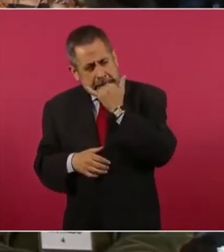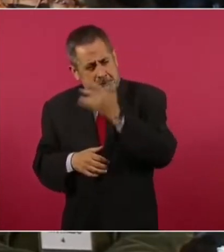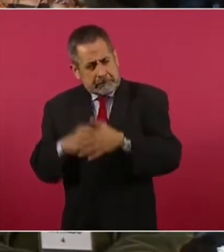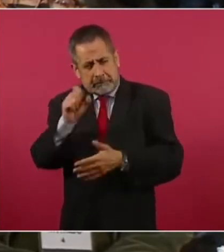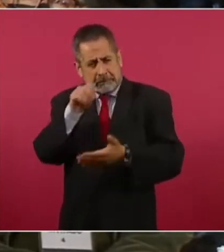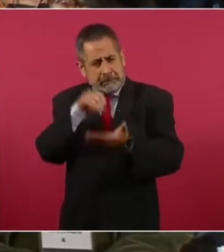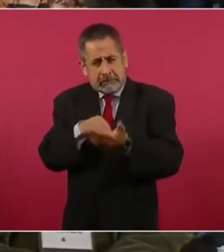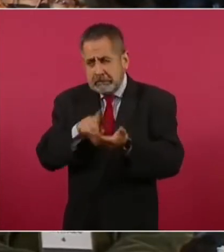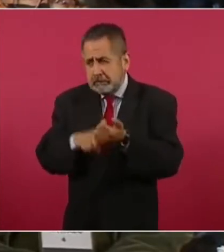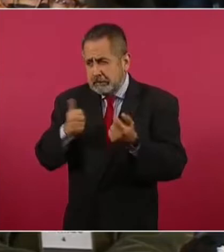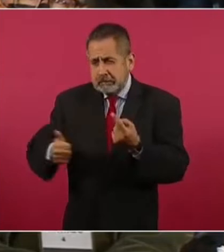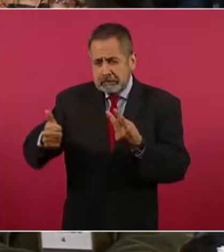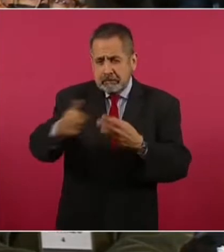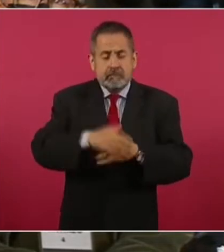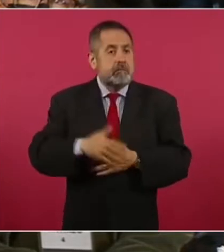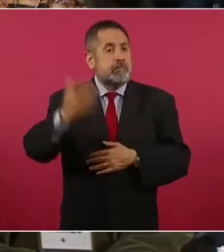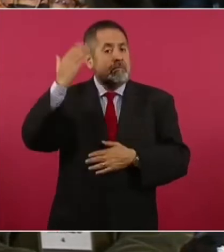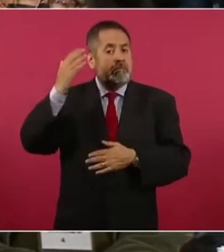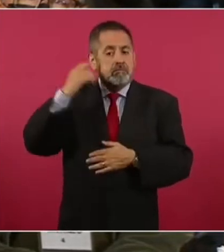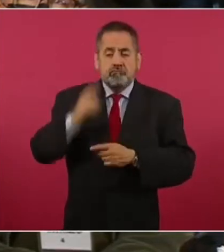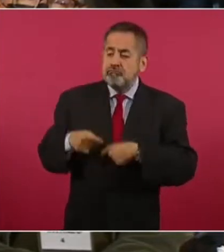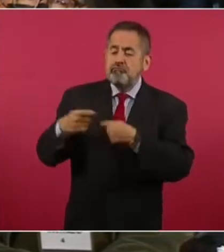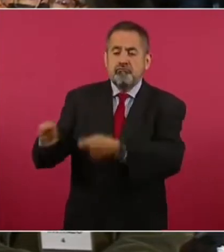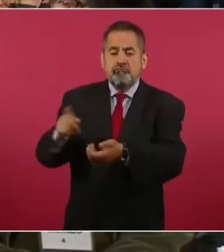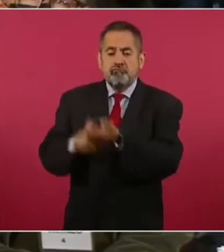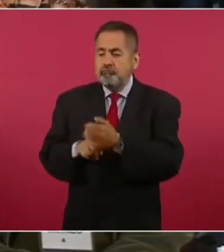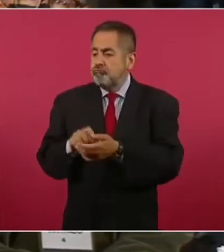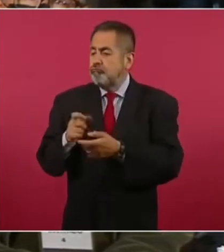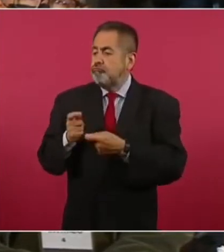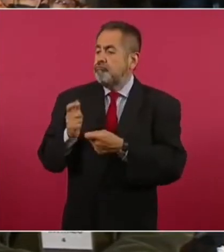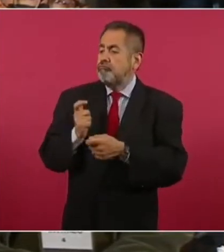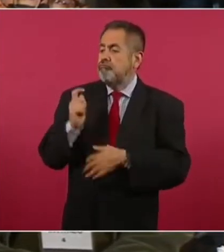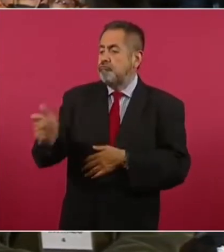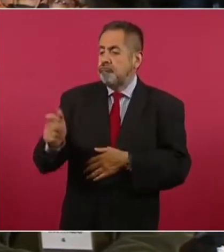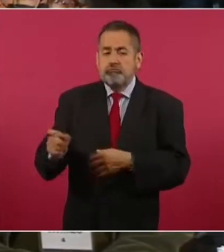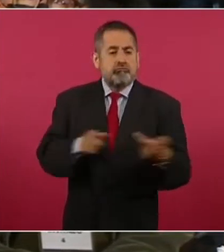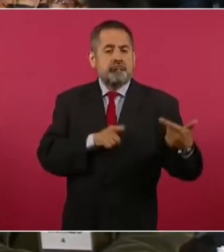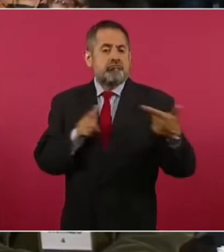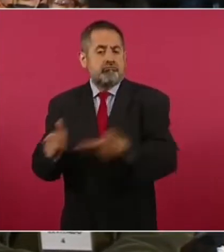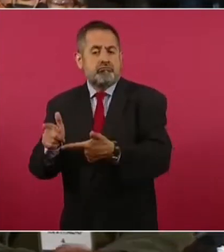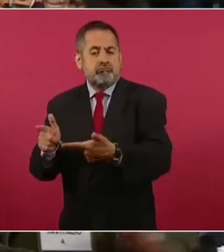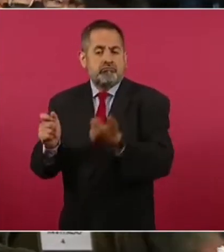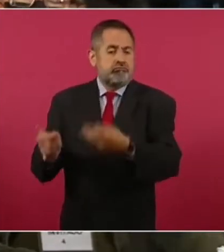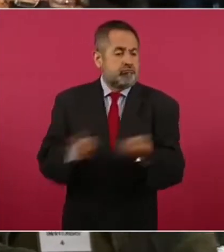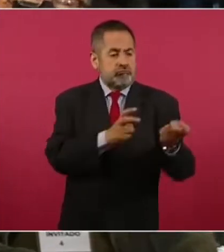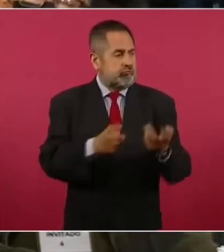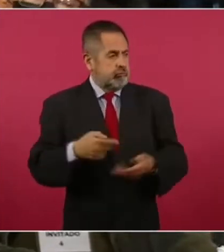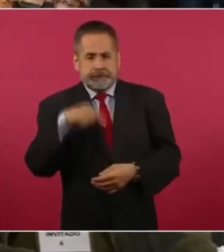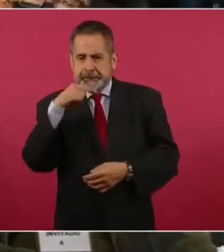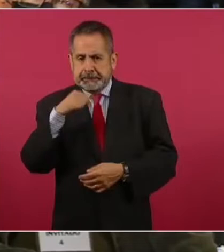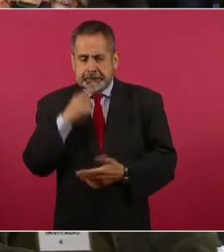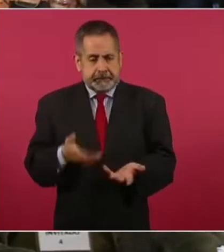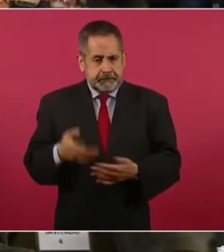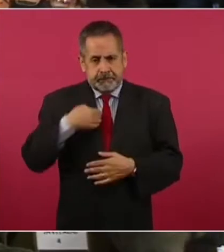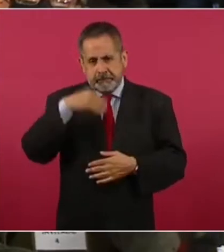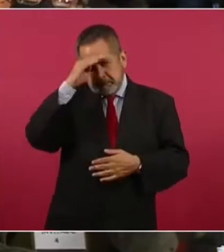que pues han sido expuestos en otros programas por parte del AMPA o de la delincuencia de asaltarlos, robarlos?